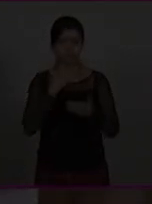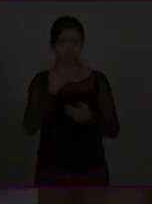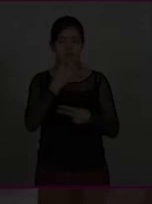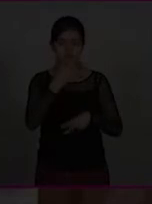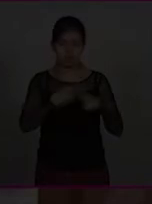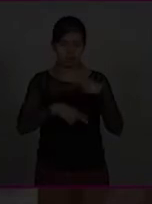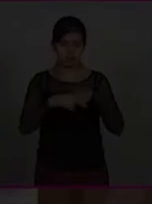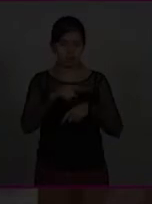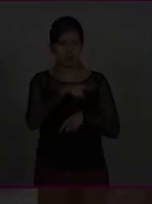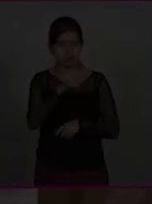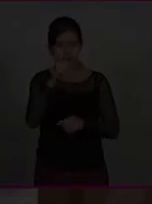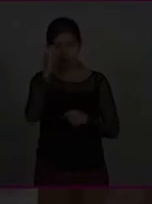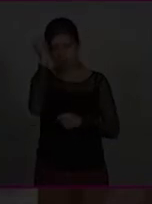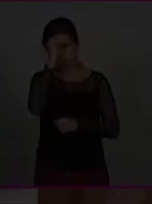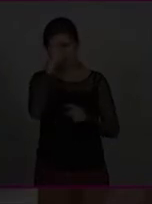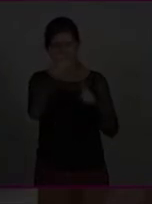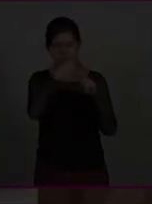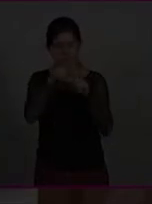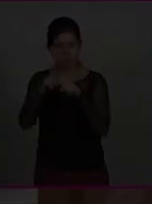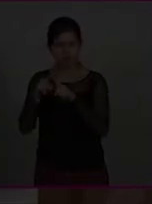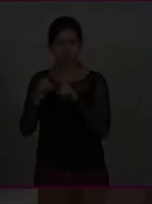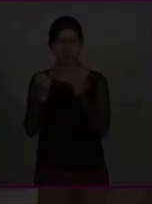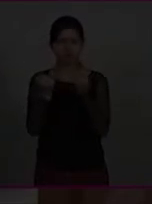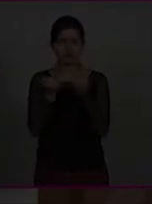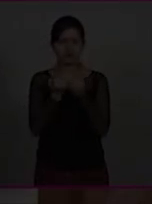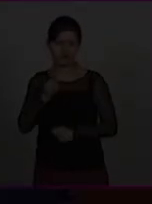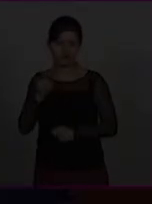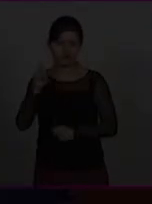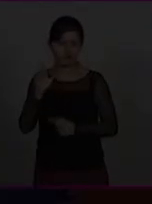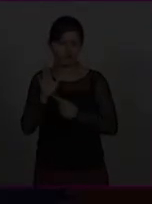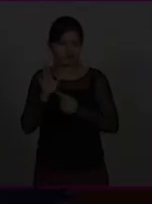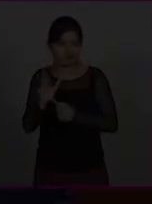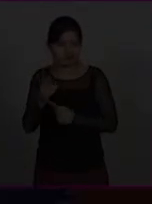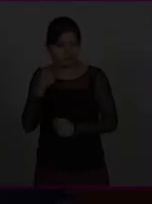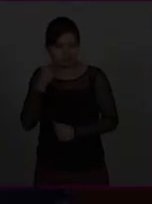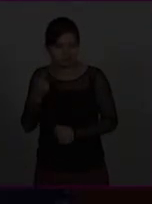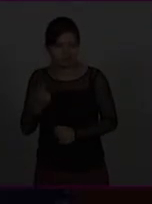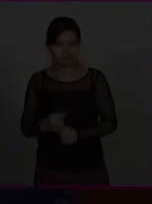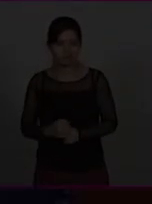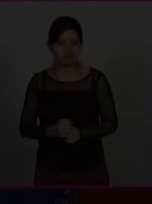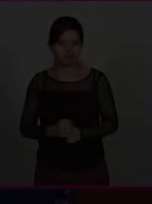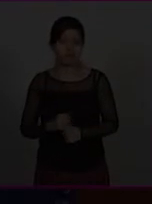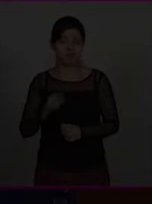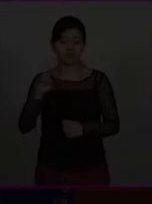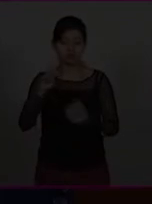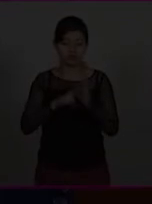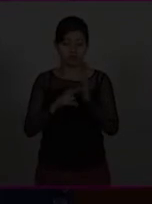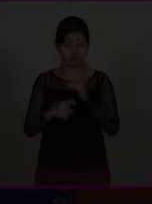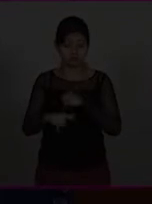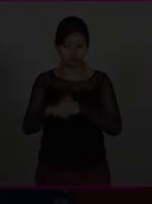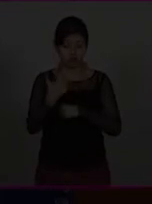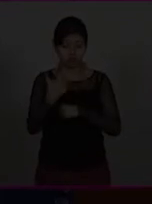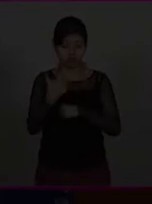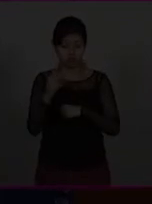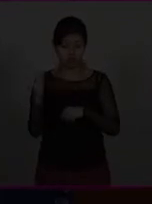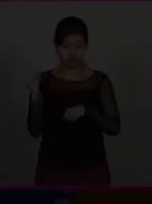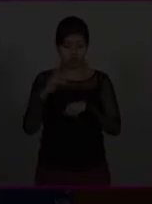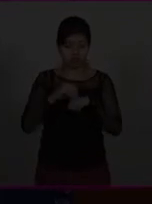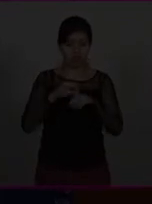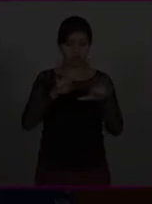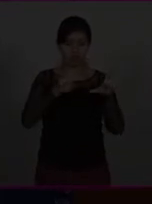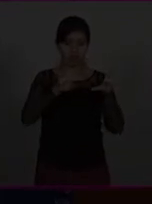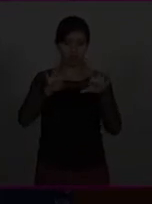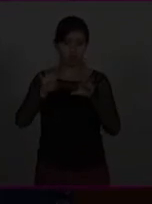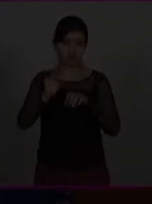la construcción de dos sedes locales la de aguascalientes y nuevo león esta última a decir de los consejeros indispensables para garantizar la seguridad